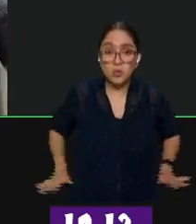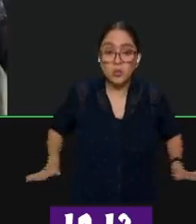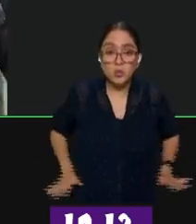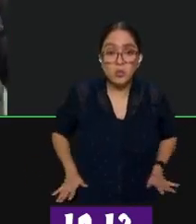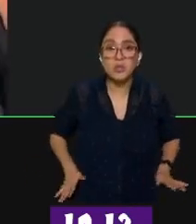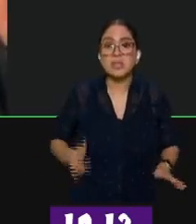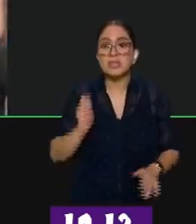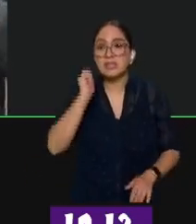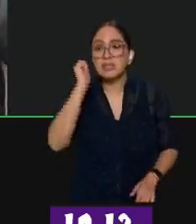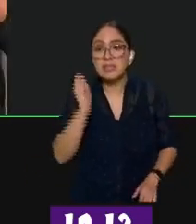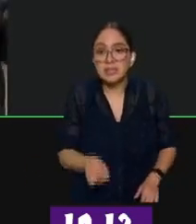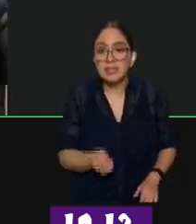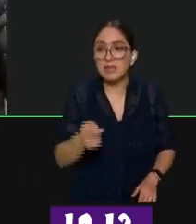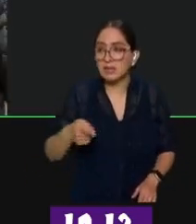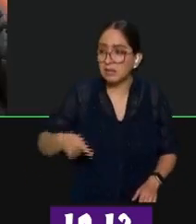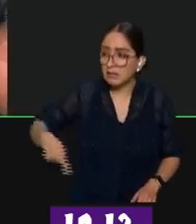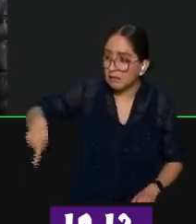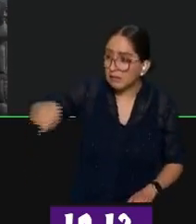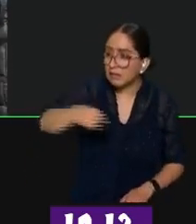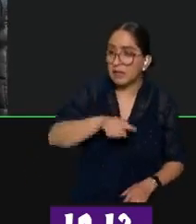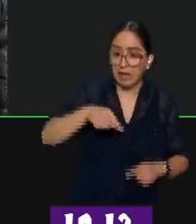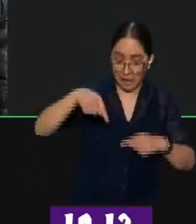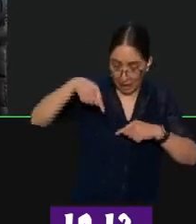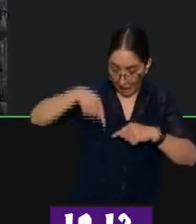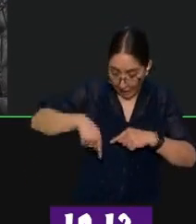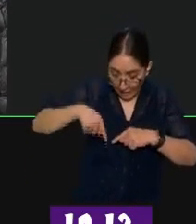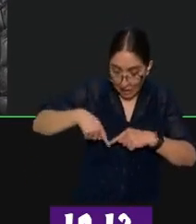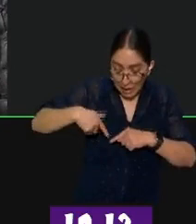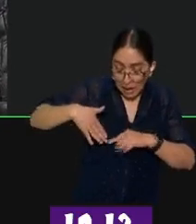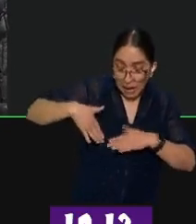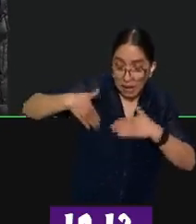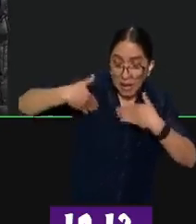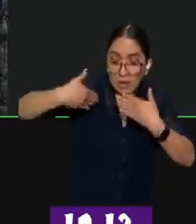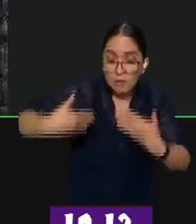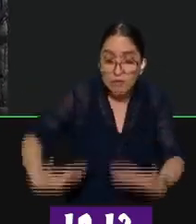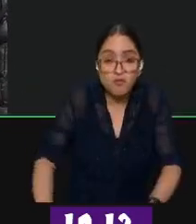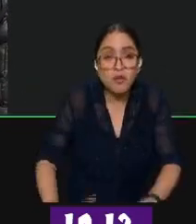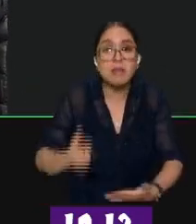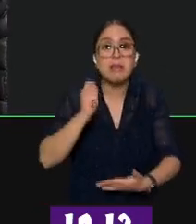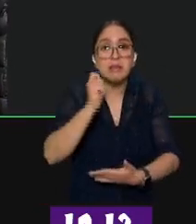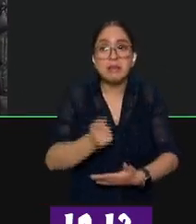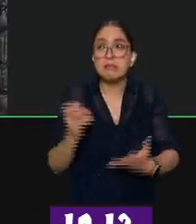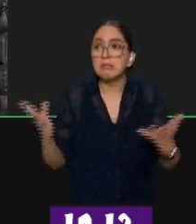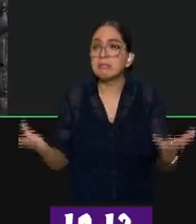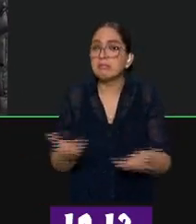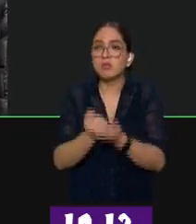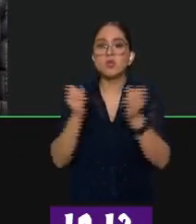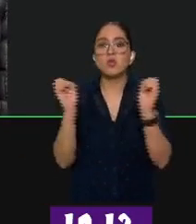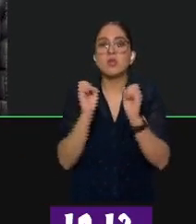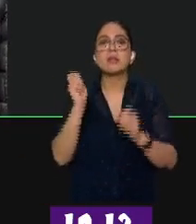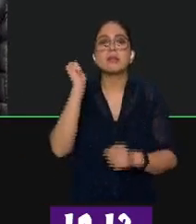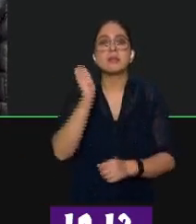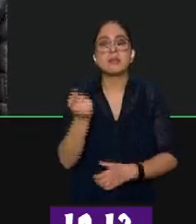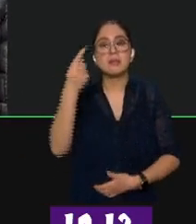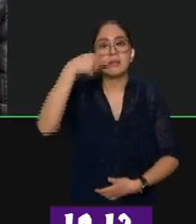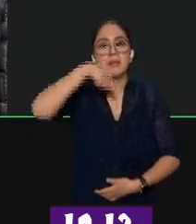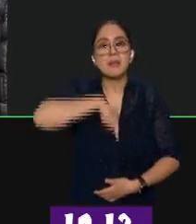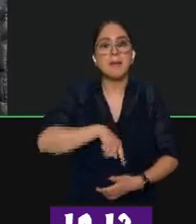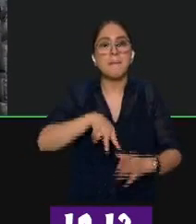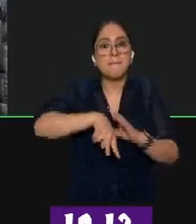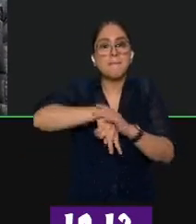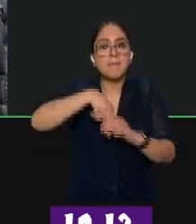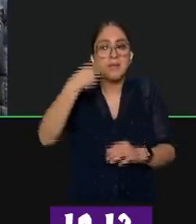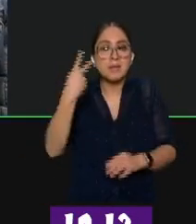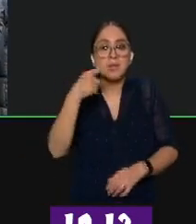que fuera de aquí no hay salvación, se debe a un vacío interior. El alma necesita una llenadera,